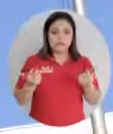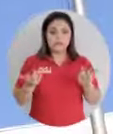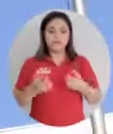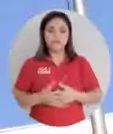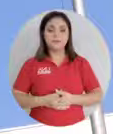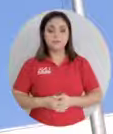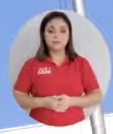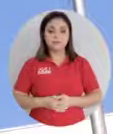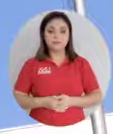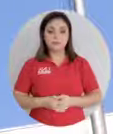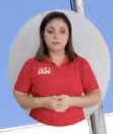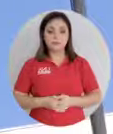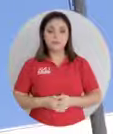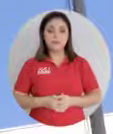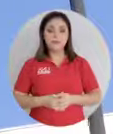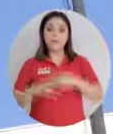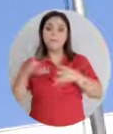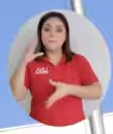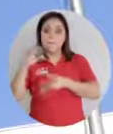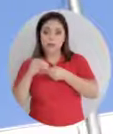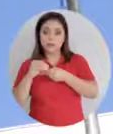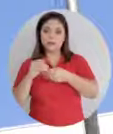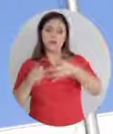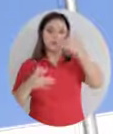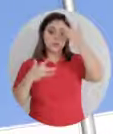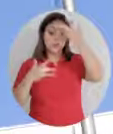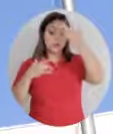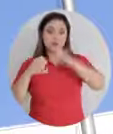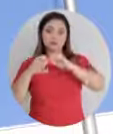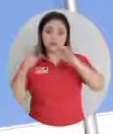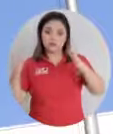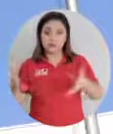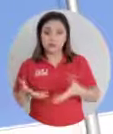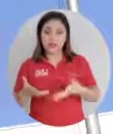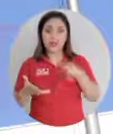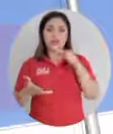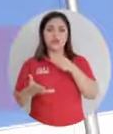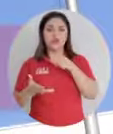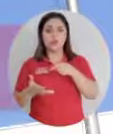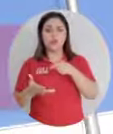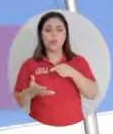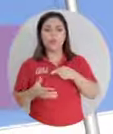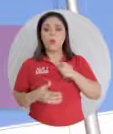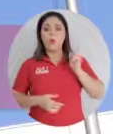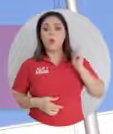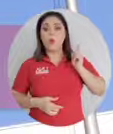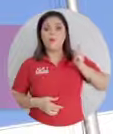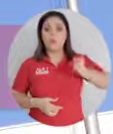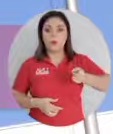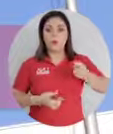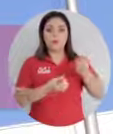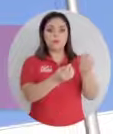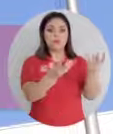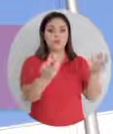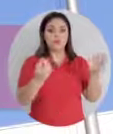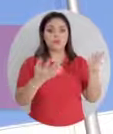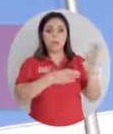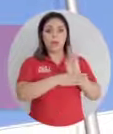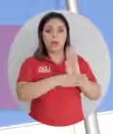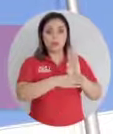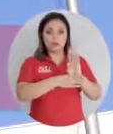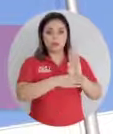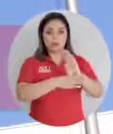Entonces, si sumamos la pandemia, que la pandemia obligó a muchos de los bancos centrales del mundo